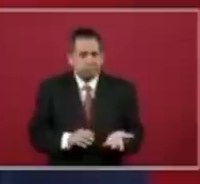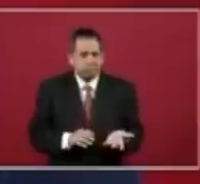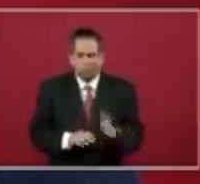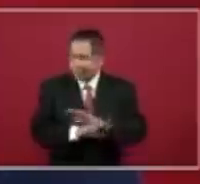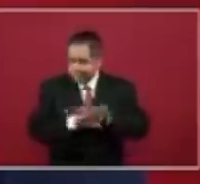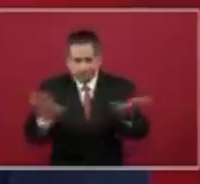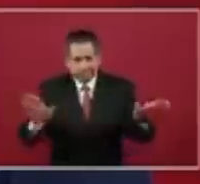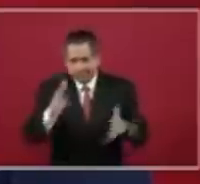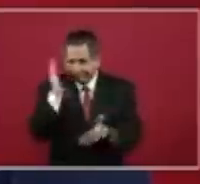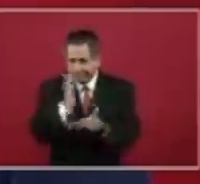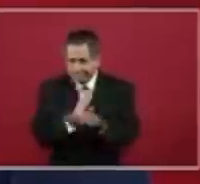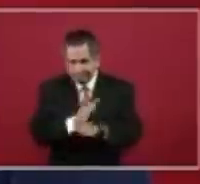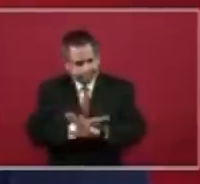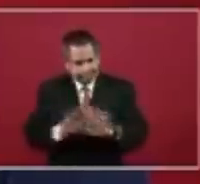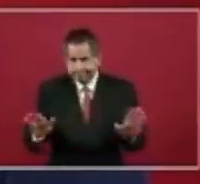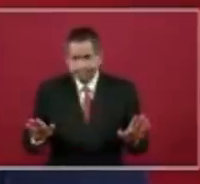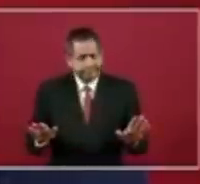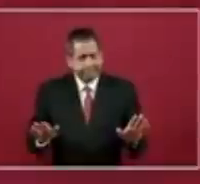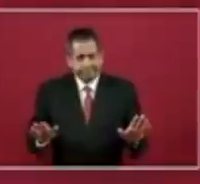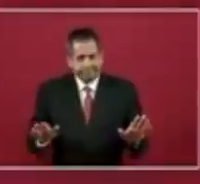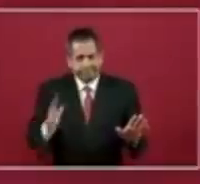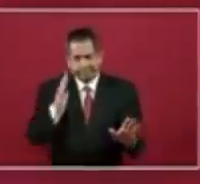ya no.